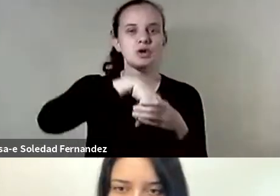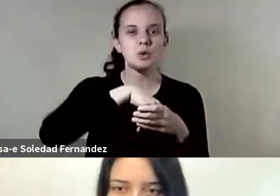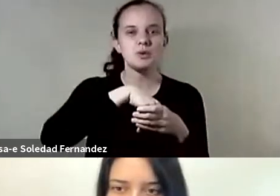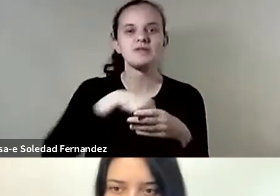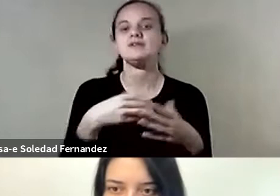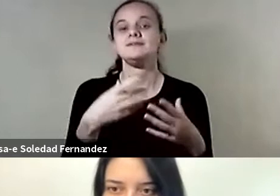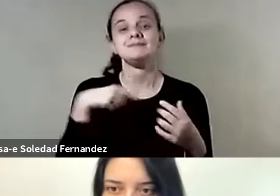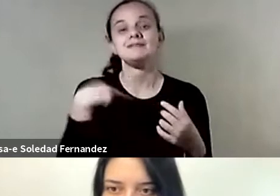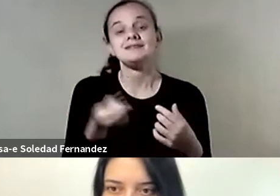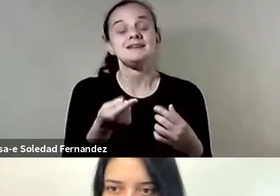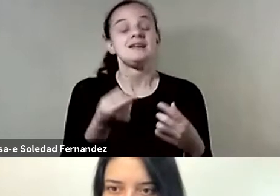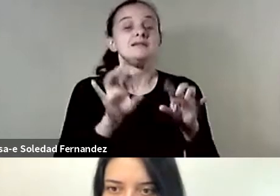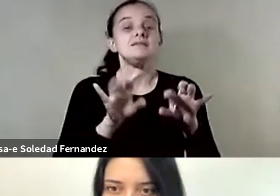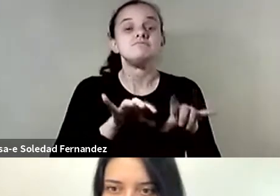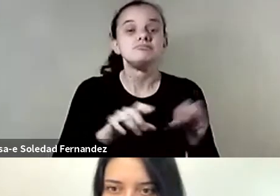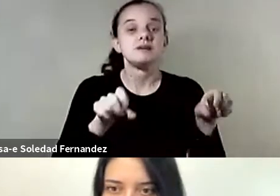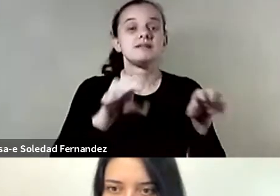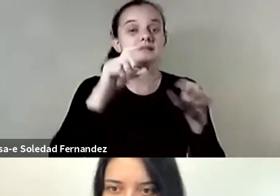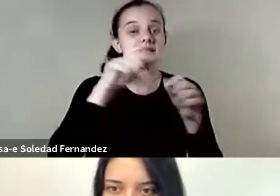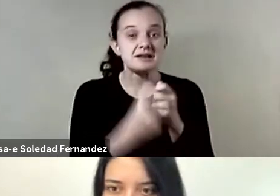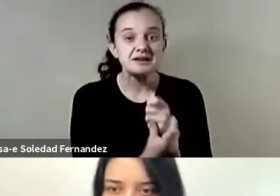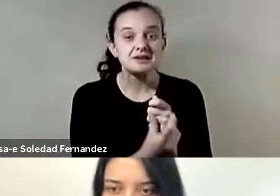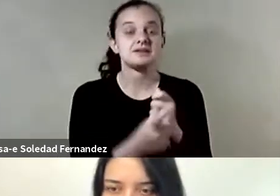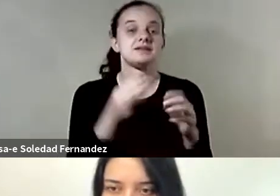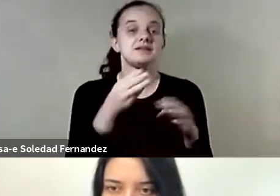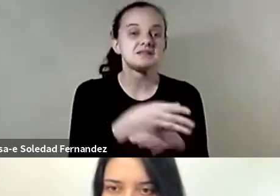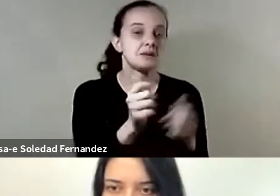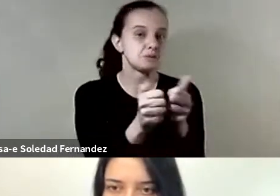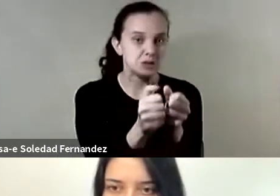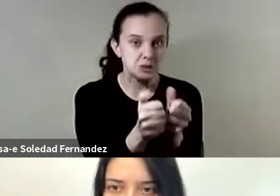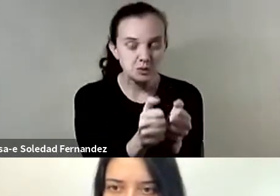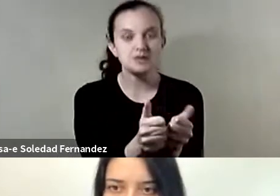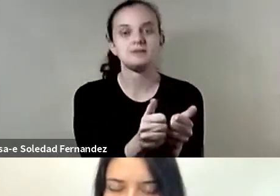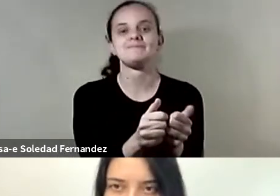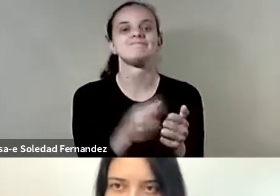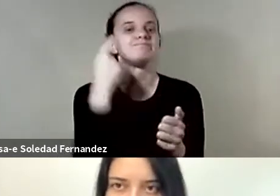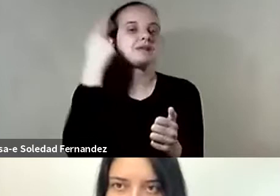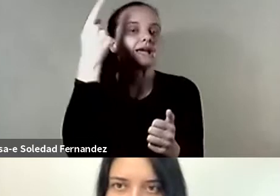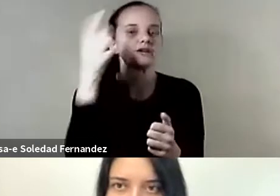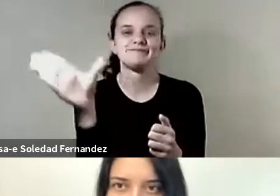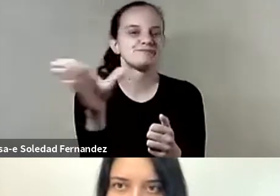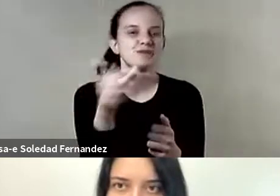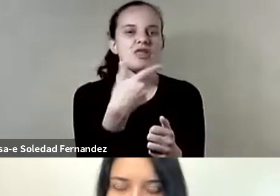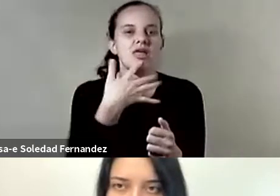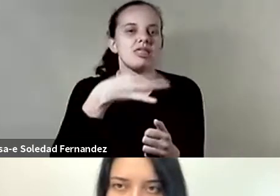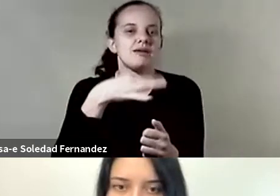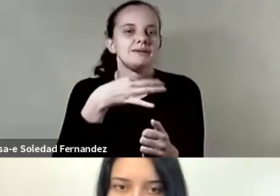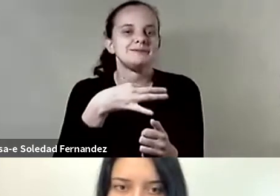a un navegador en internet, cuando vemos un celular. Creo que todos deberíamos tener la